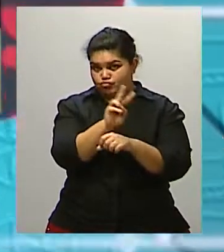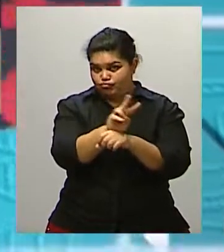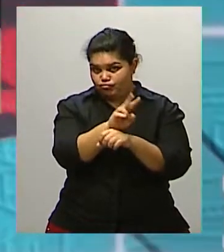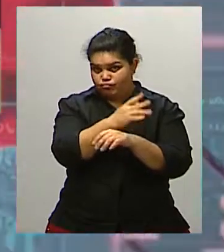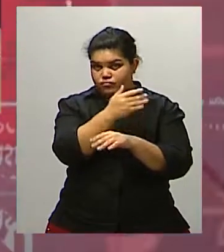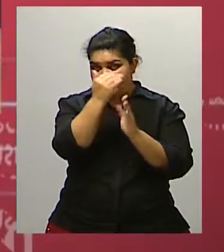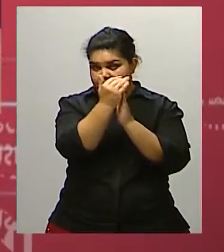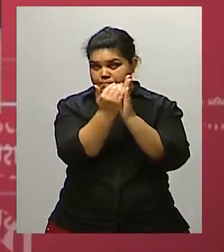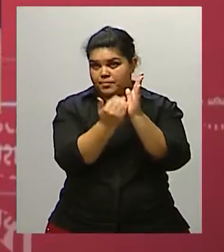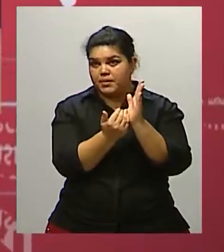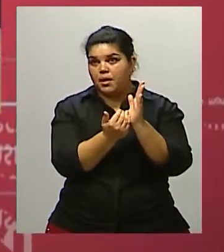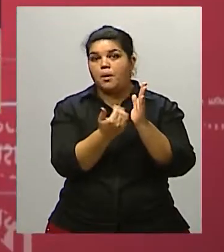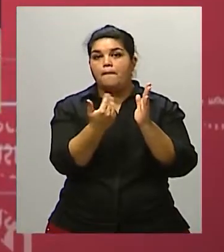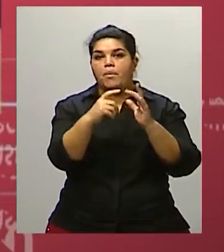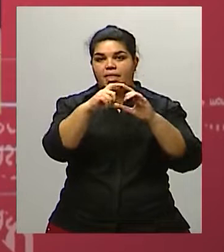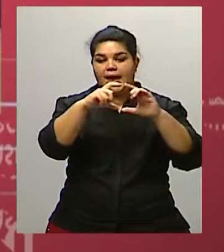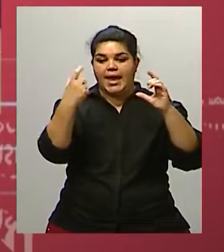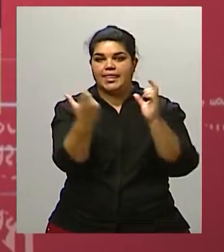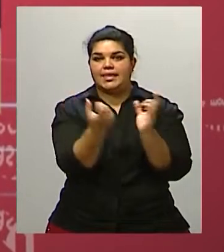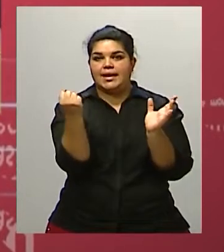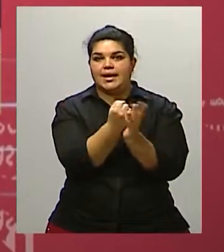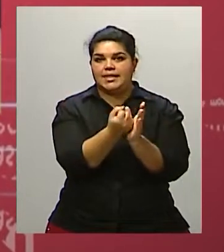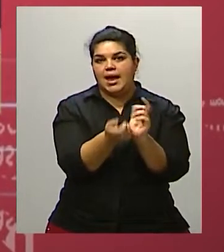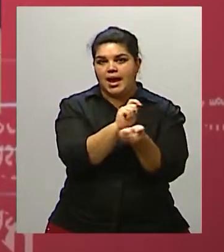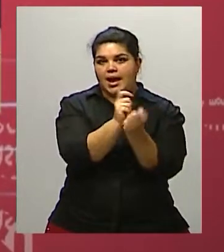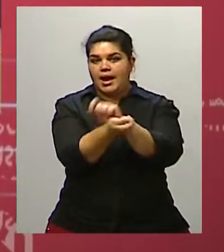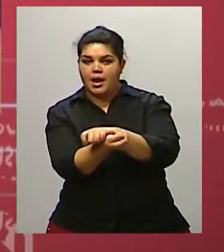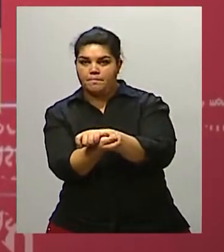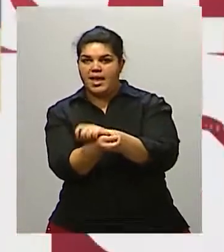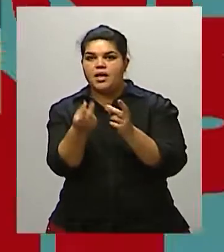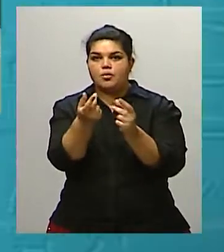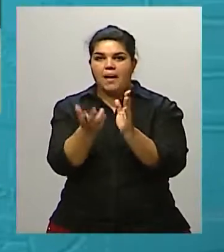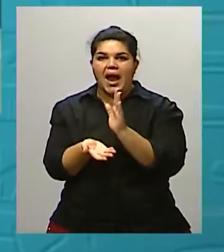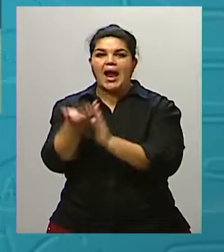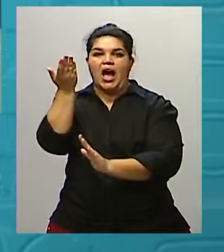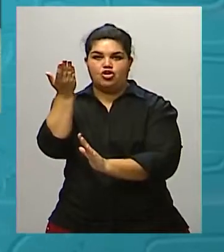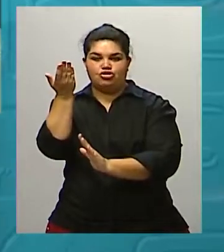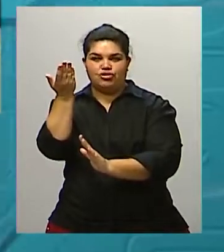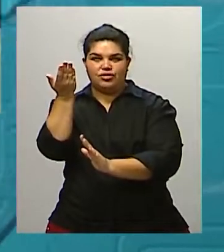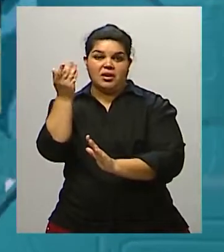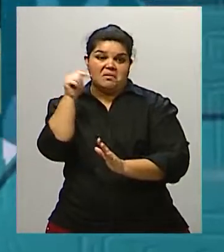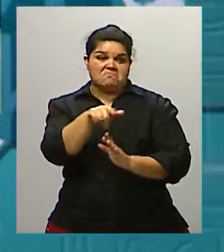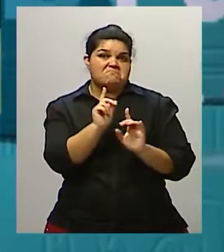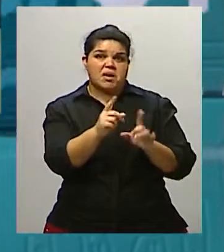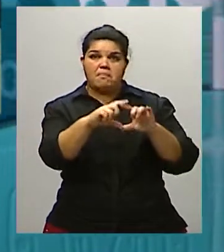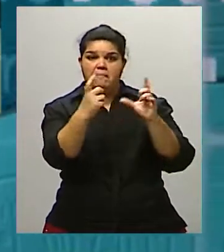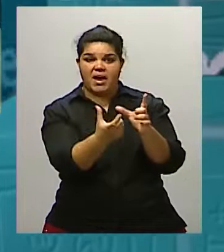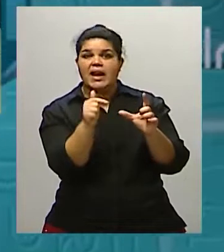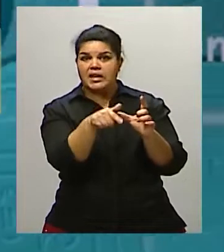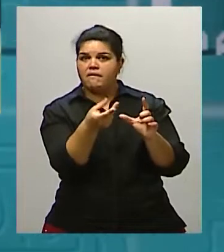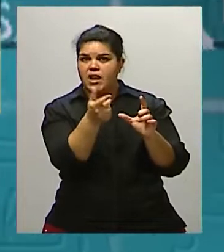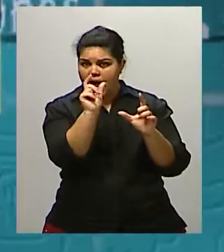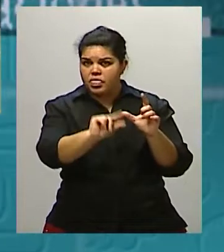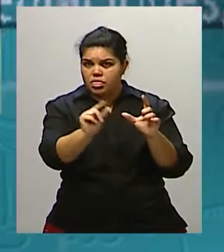cambiarle la etiqueta y venderlo más caro por el canal oficial. Y claro, no estaba generando ningún problema. El problema